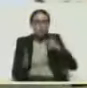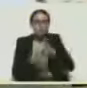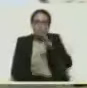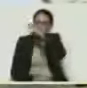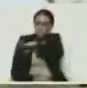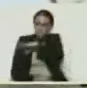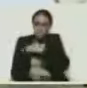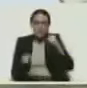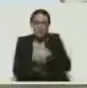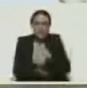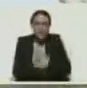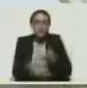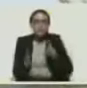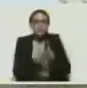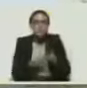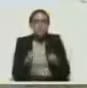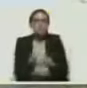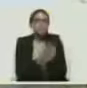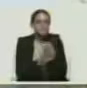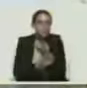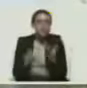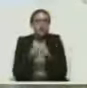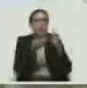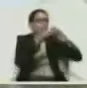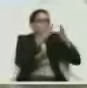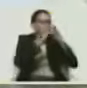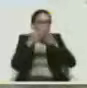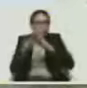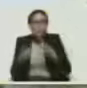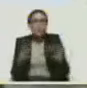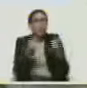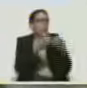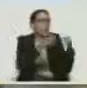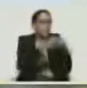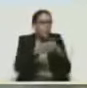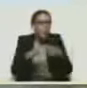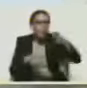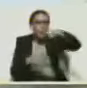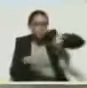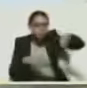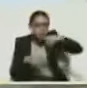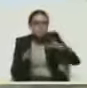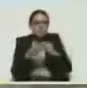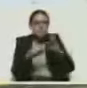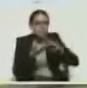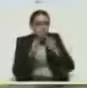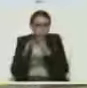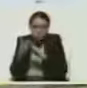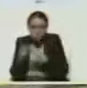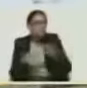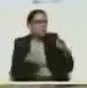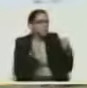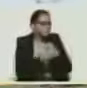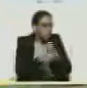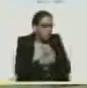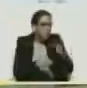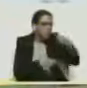productivo, con las comunas, con los consejos comunales. Y yo